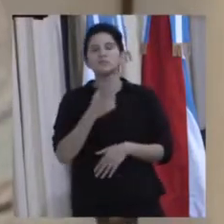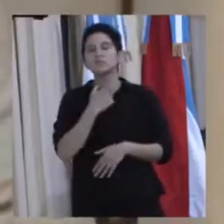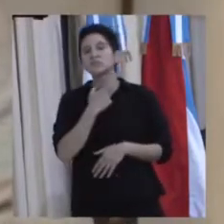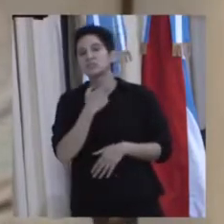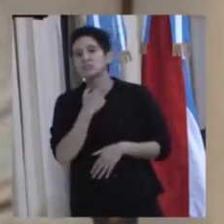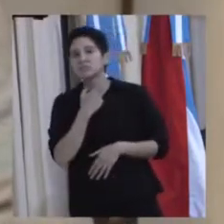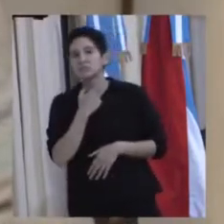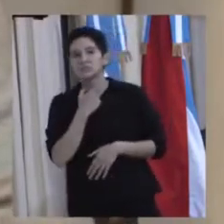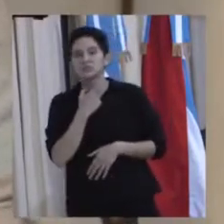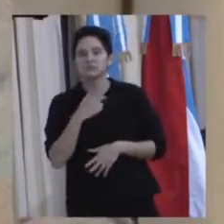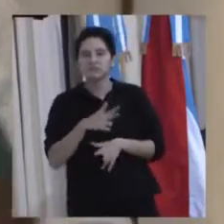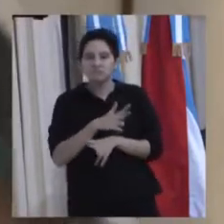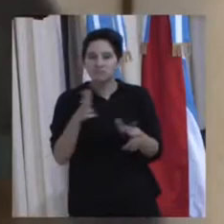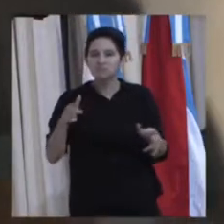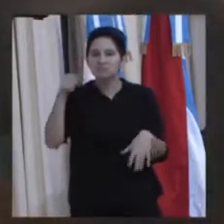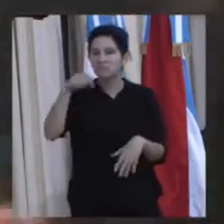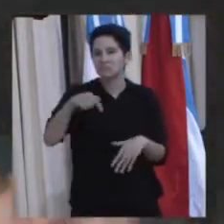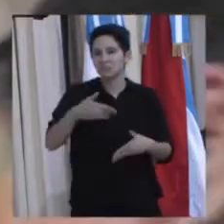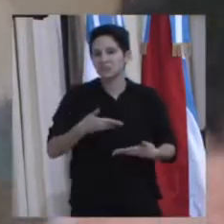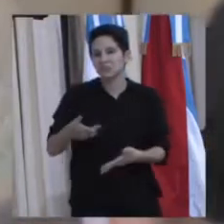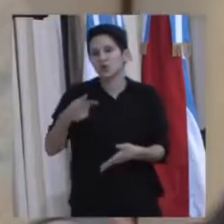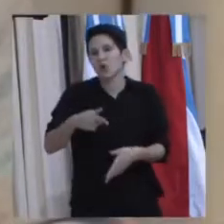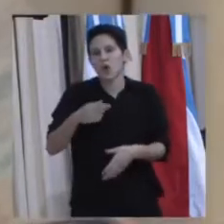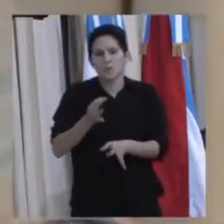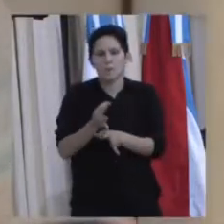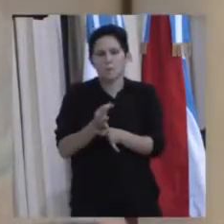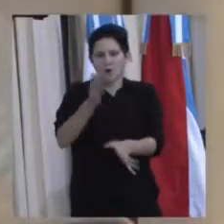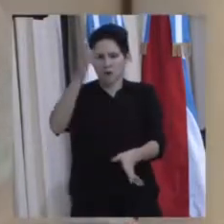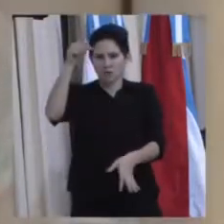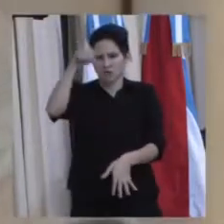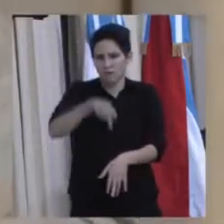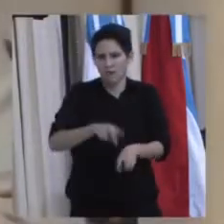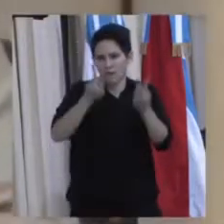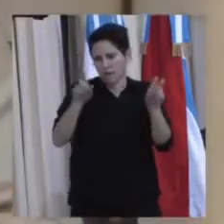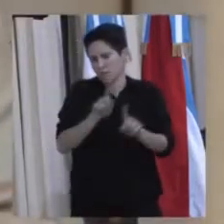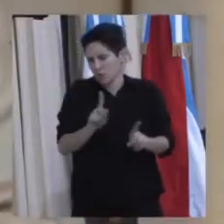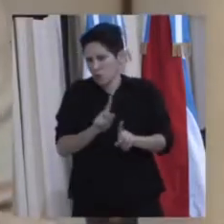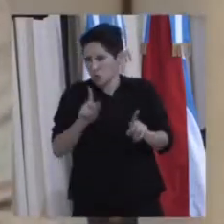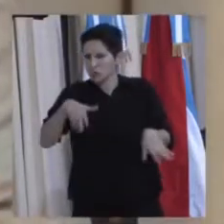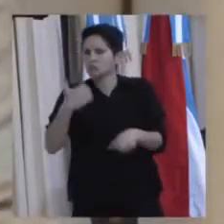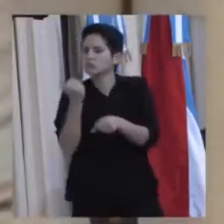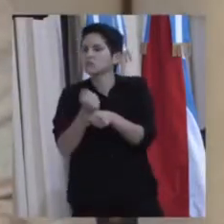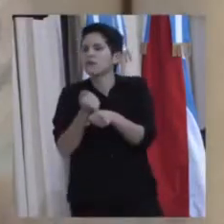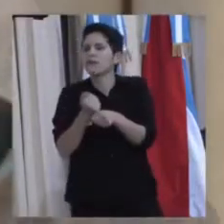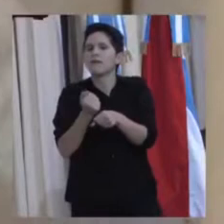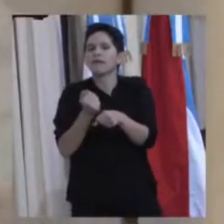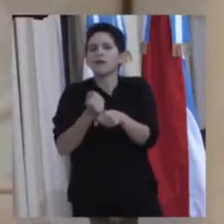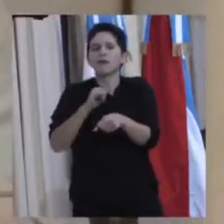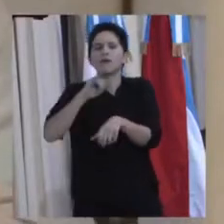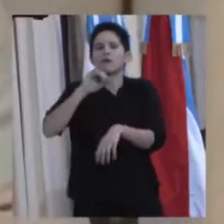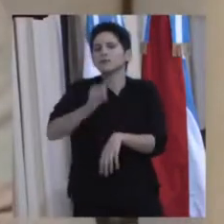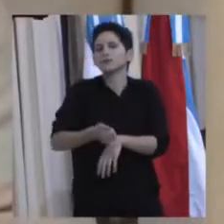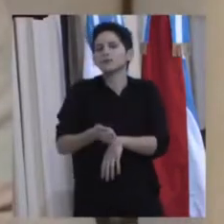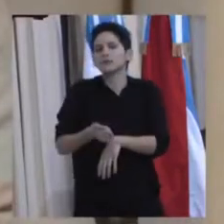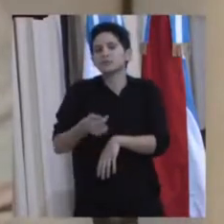esta presentación, sin ser un experto en el tema, trabajo más bien